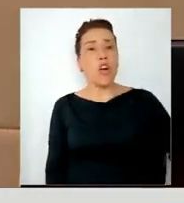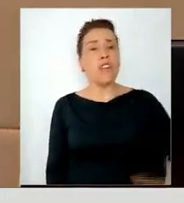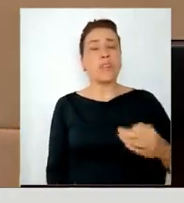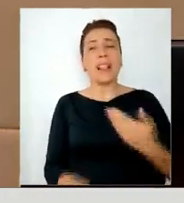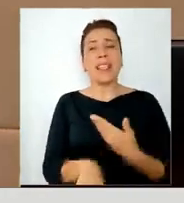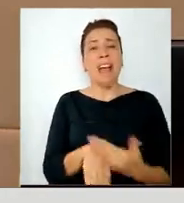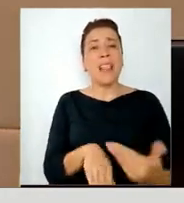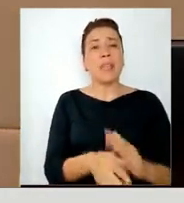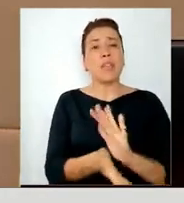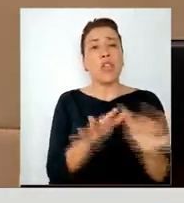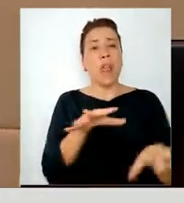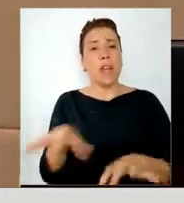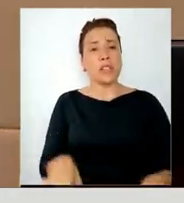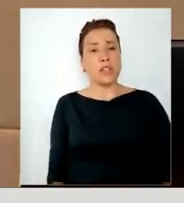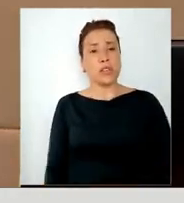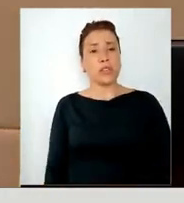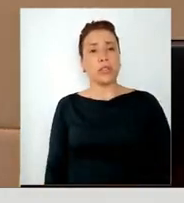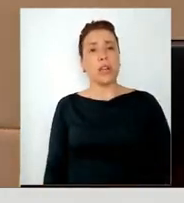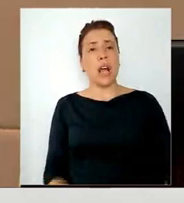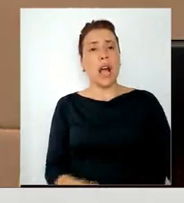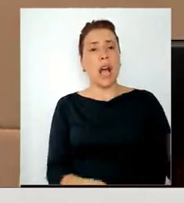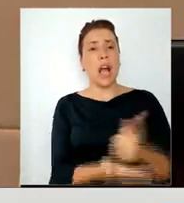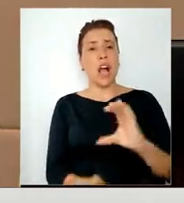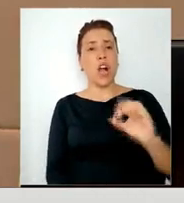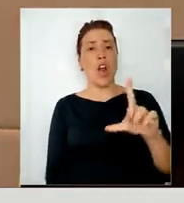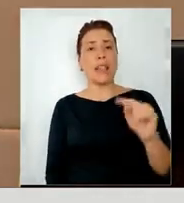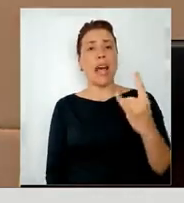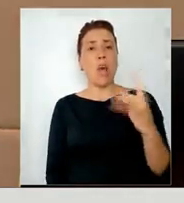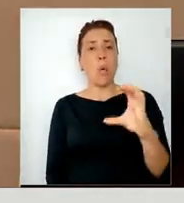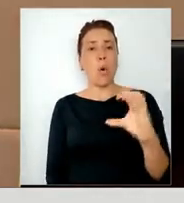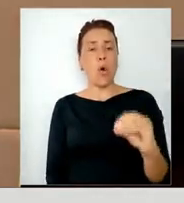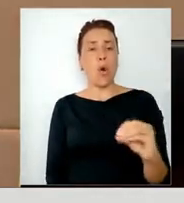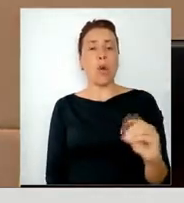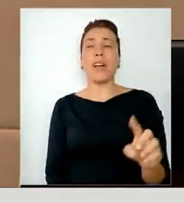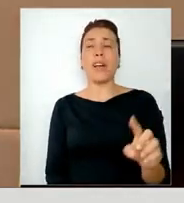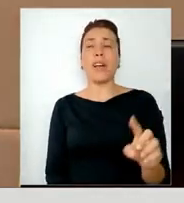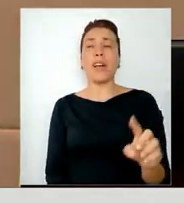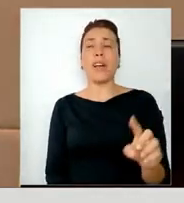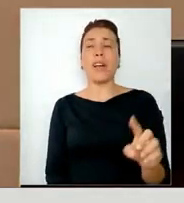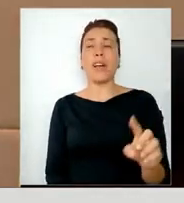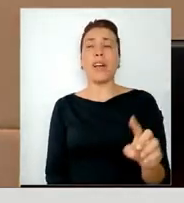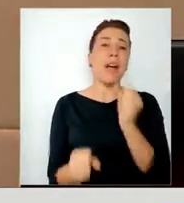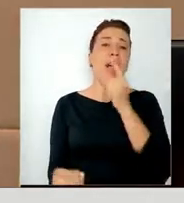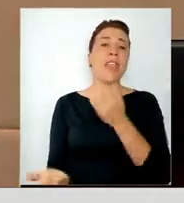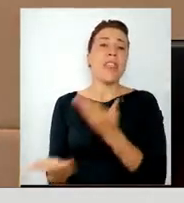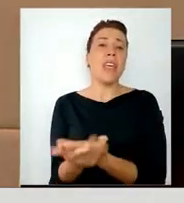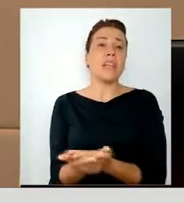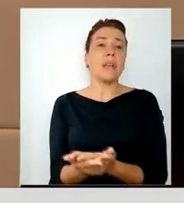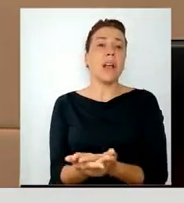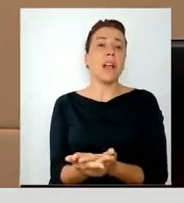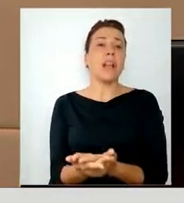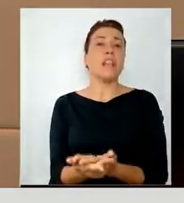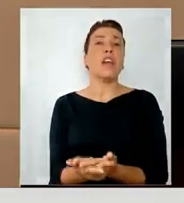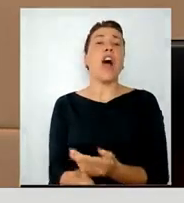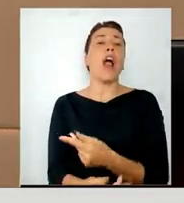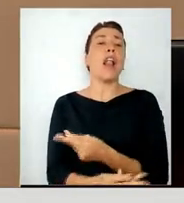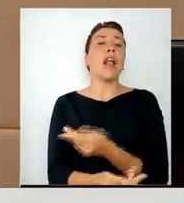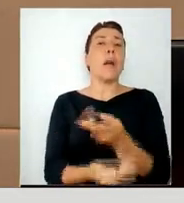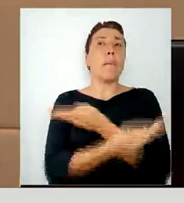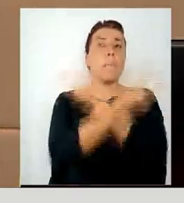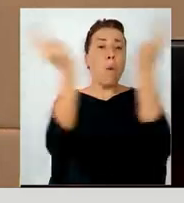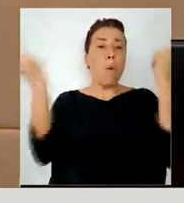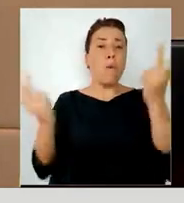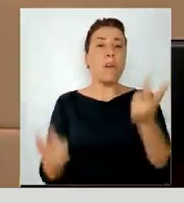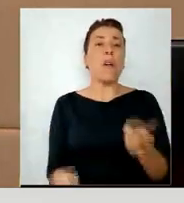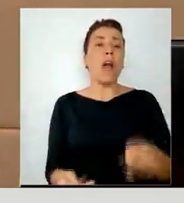el alcalde coltauco ya está desesperado denunciando esto ante la opinión pública y hemos tenido que llegar aquí hasta el Congreso Nacional